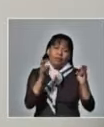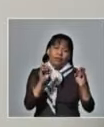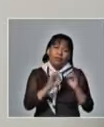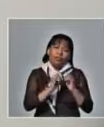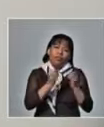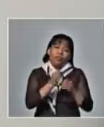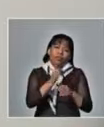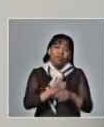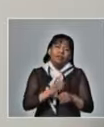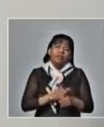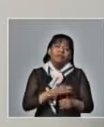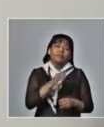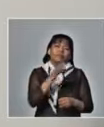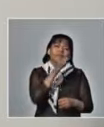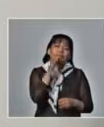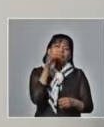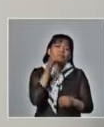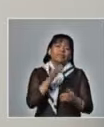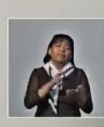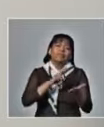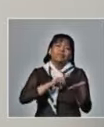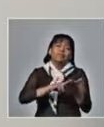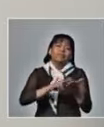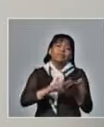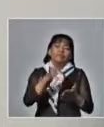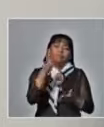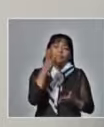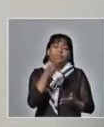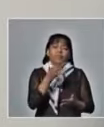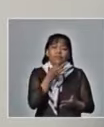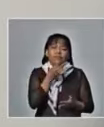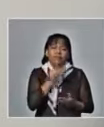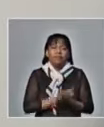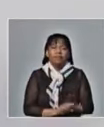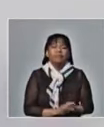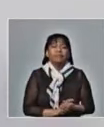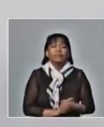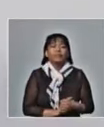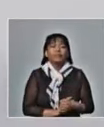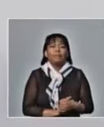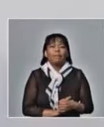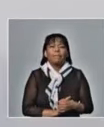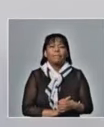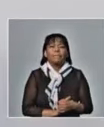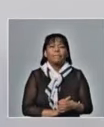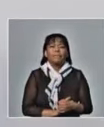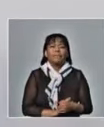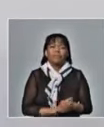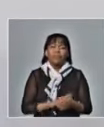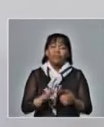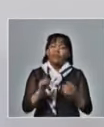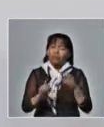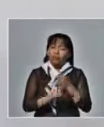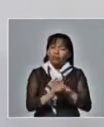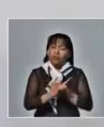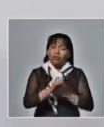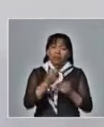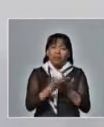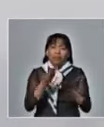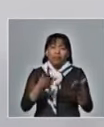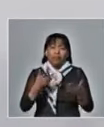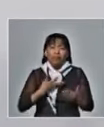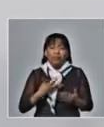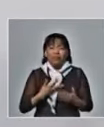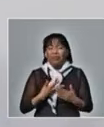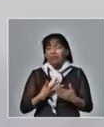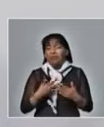candidato Michel Chaín del Partido Verde con 3 minutos. Adelante. Buena parte de los problemas que actualmente tenemos de